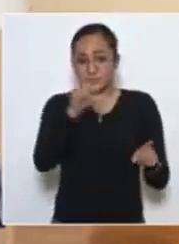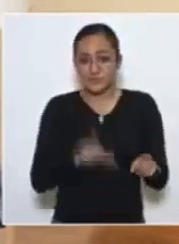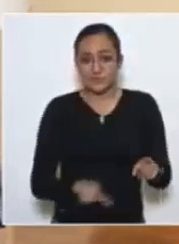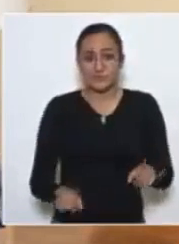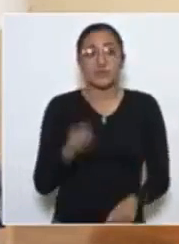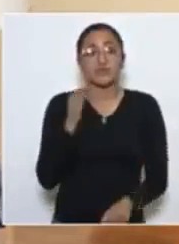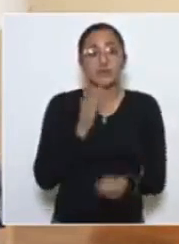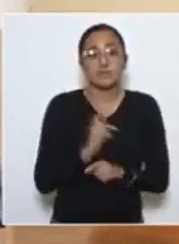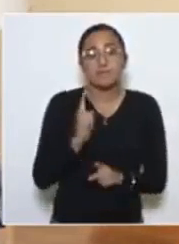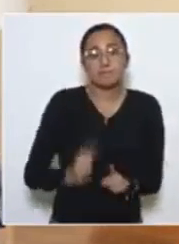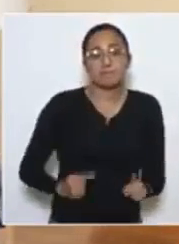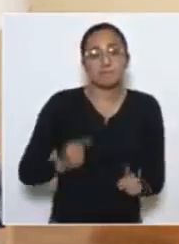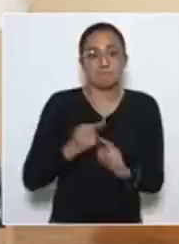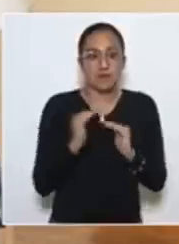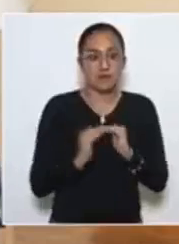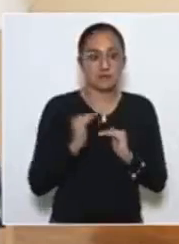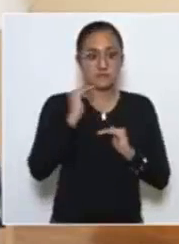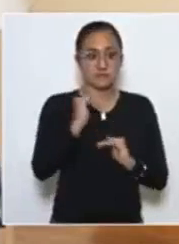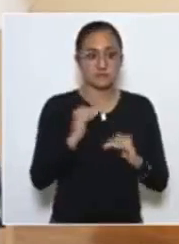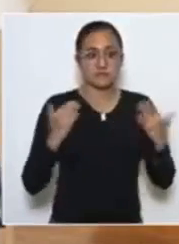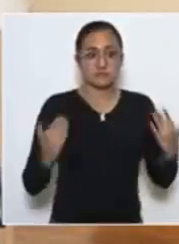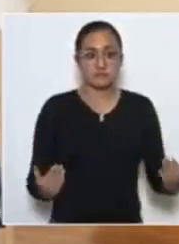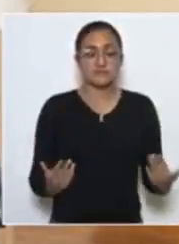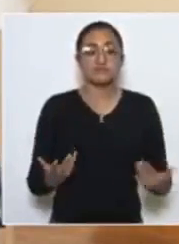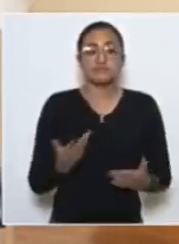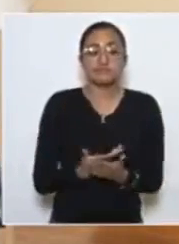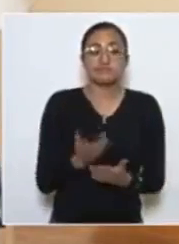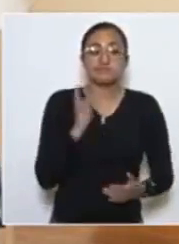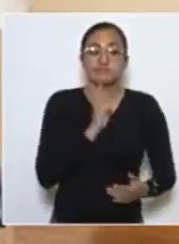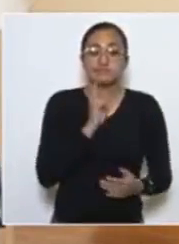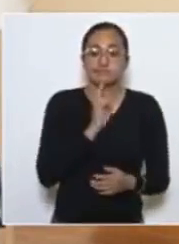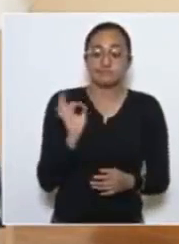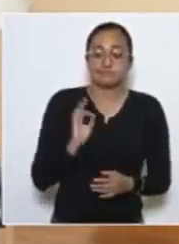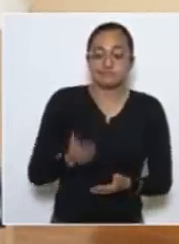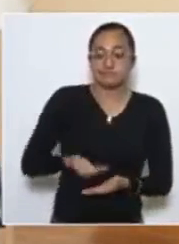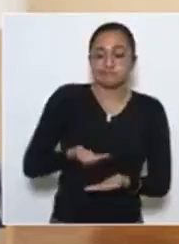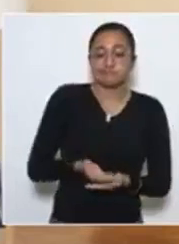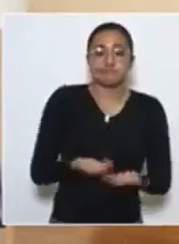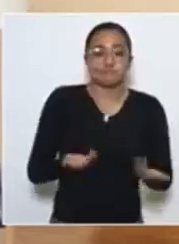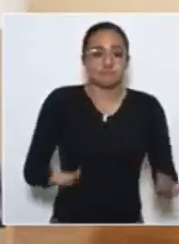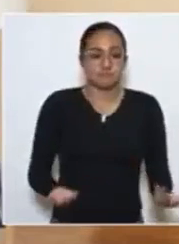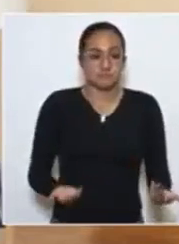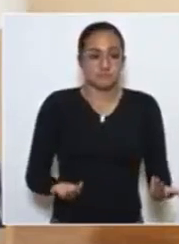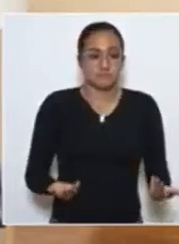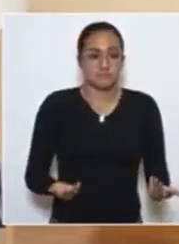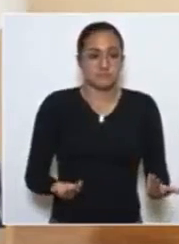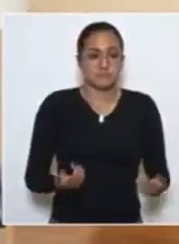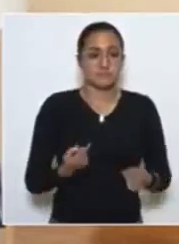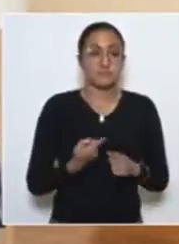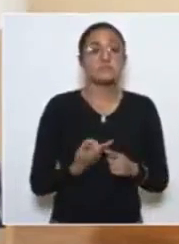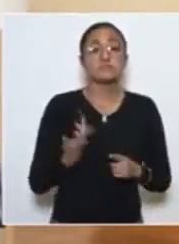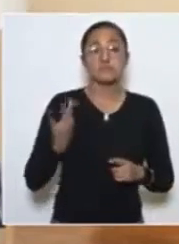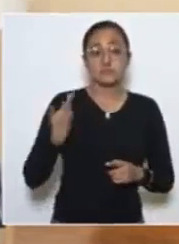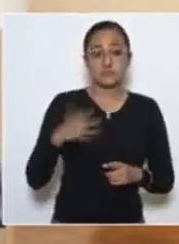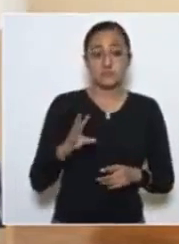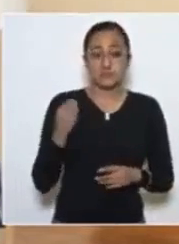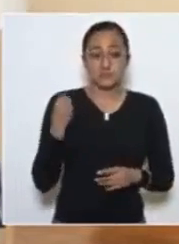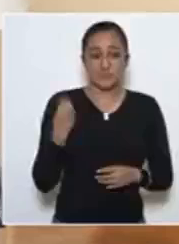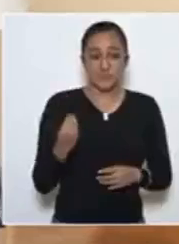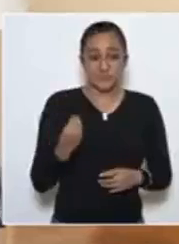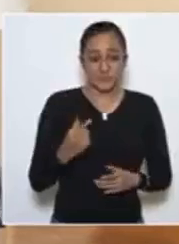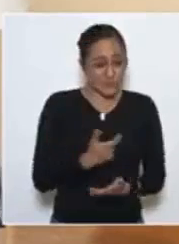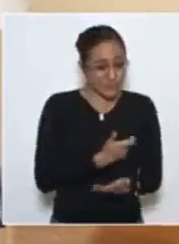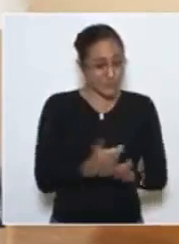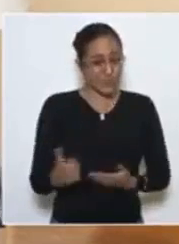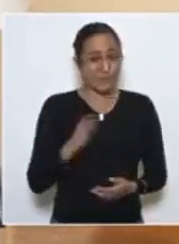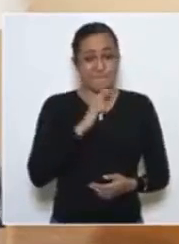cabo, de aceptar la propuesta que tienen, serán por mucho mejores